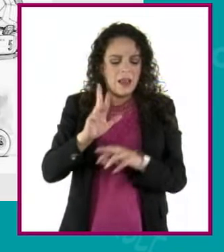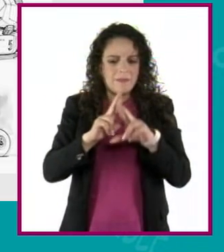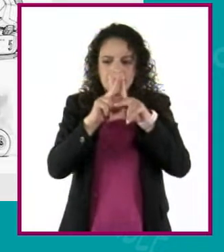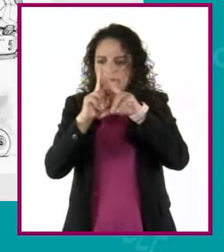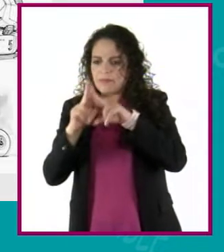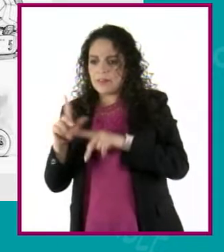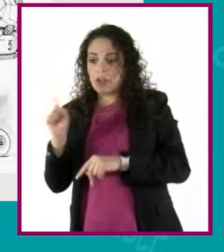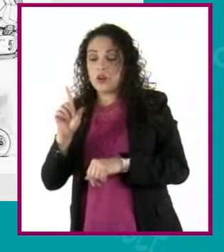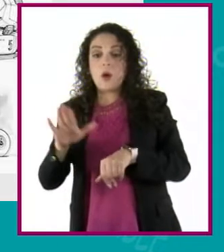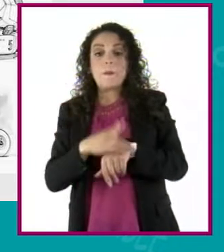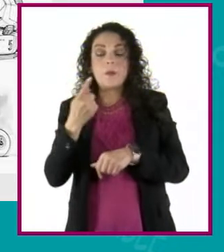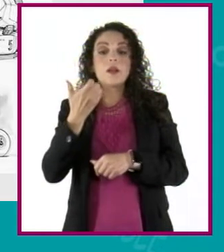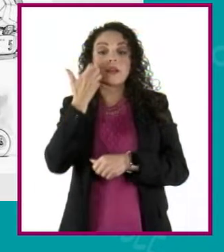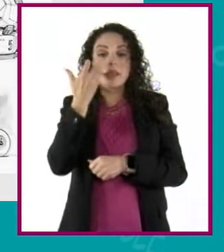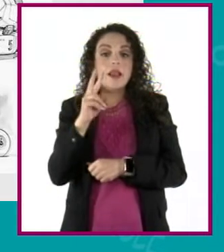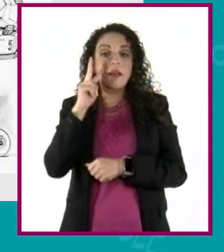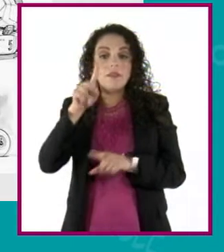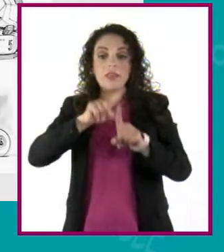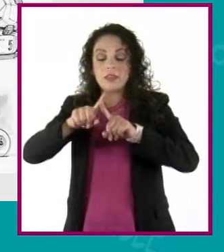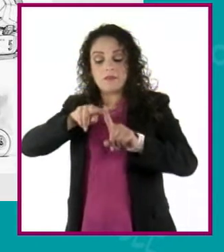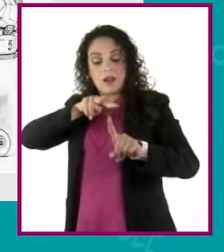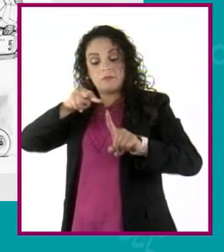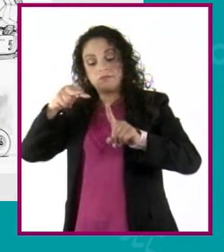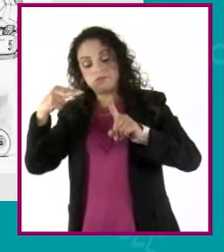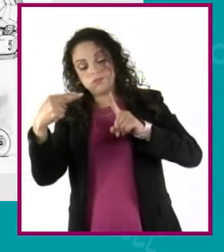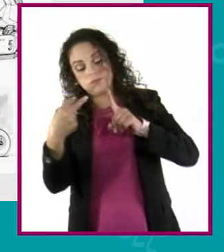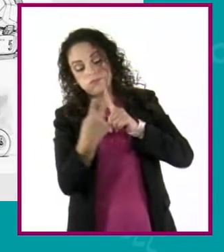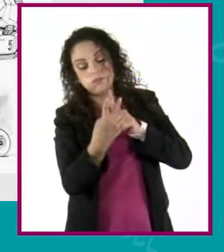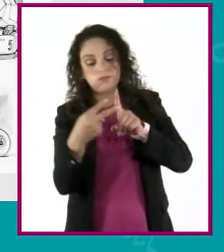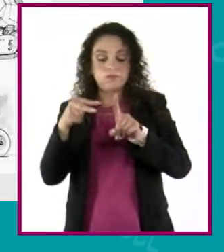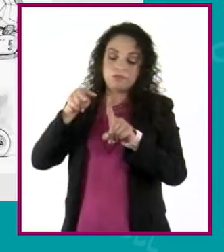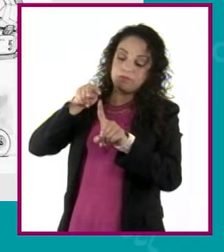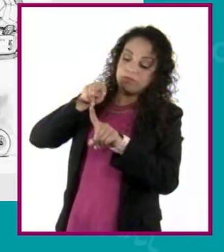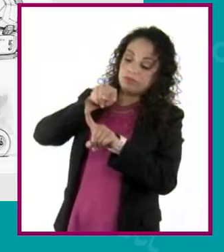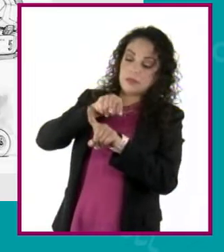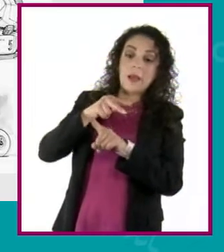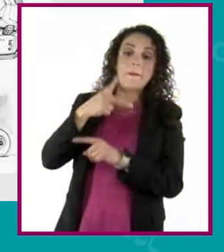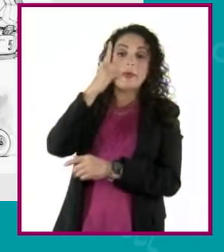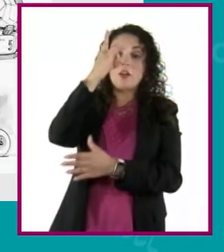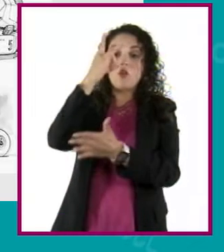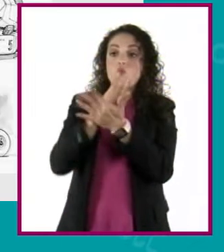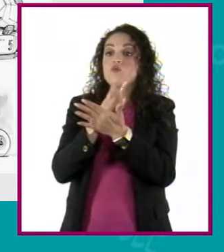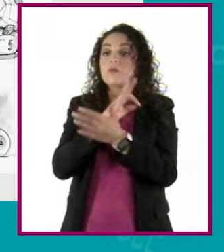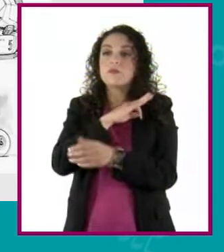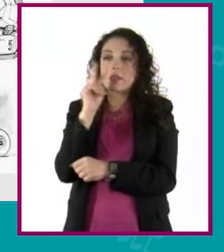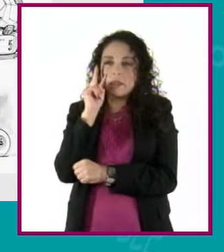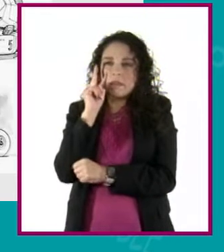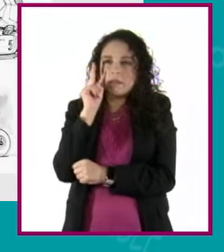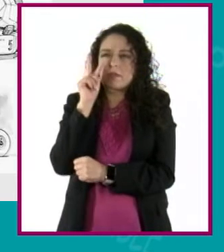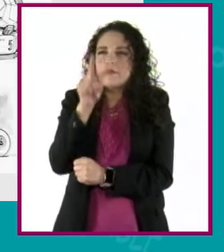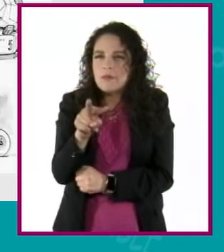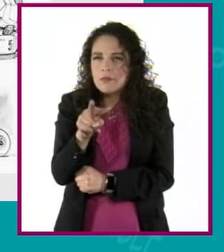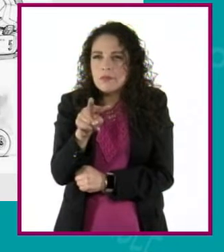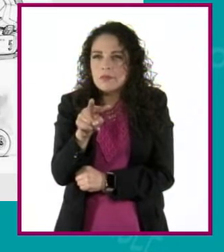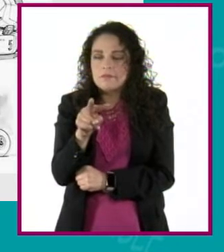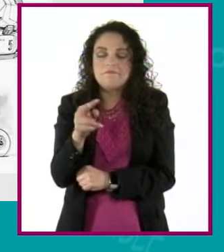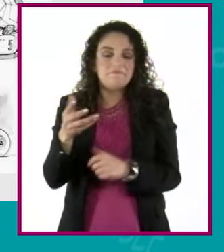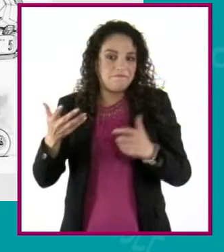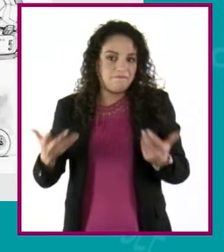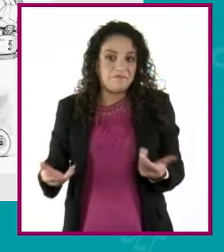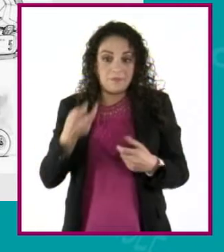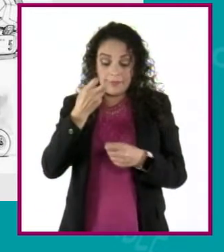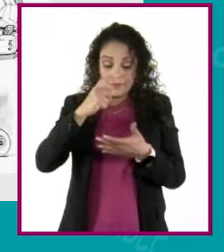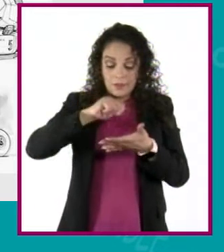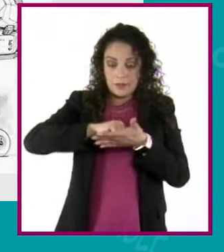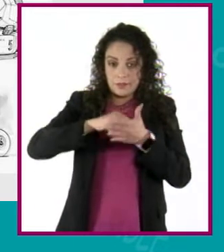están intentando poder ver todas las vistas de un solo punto. Entonces en nuestro caso lo que se intentó Con estas